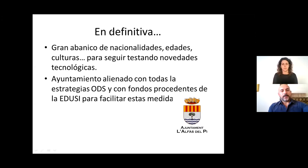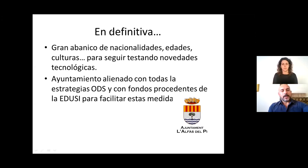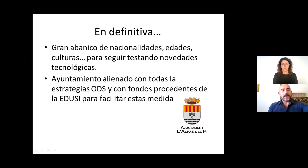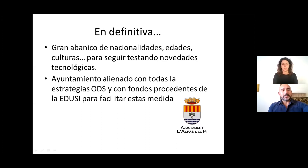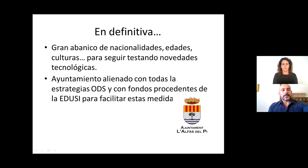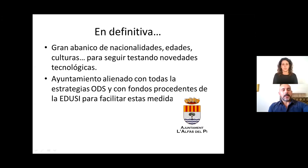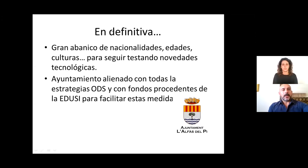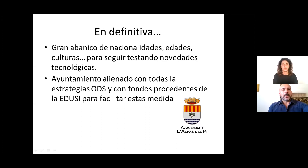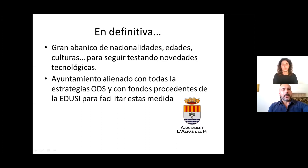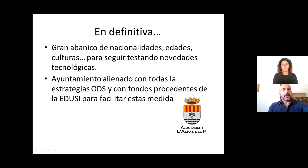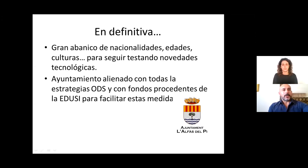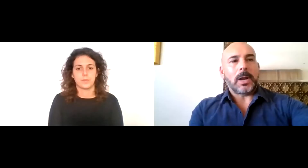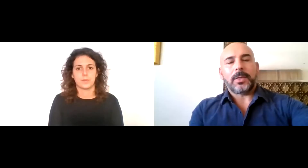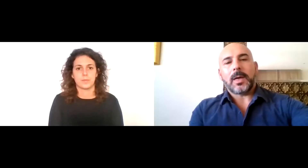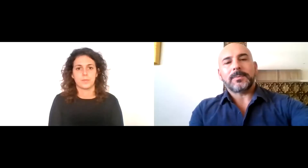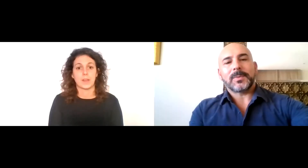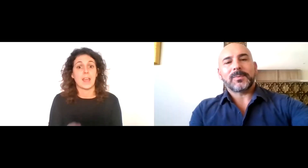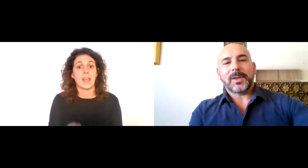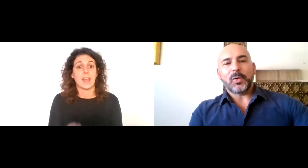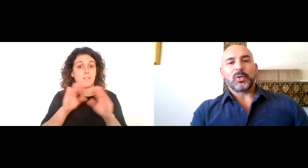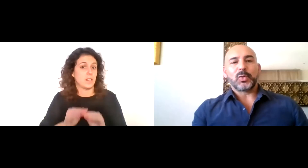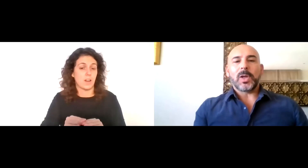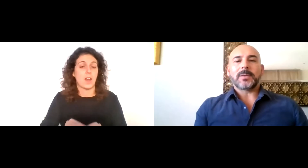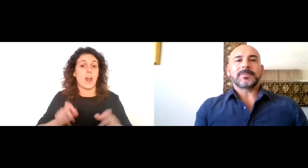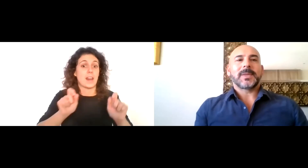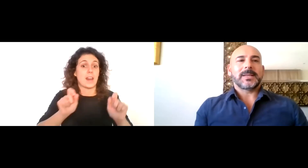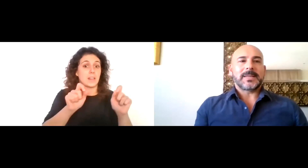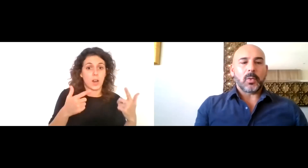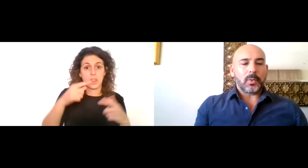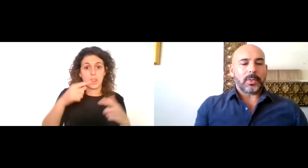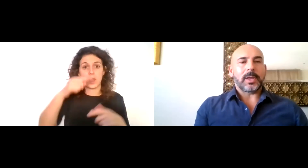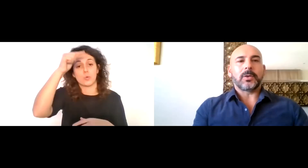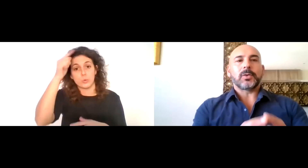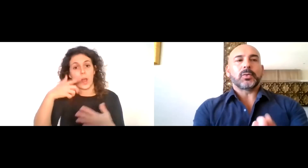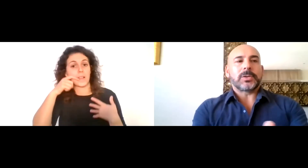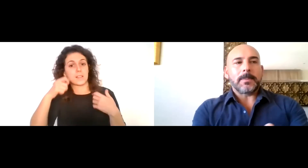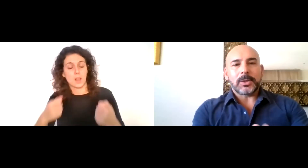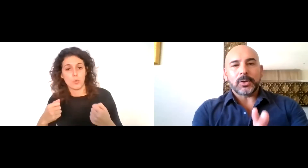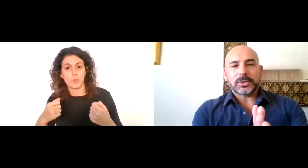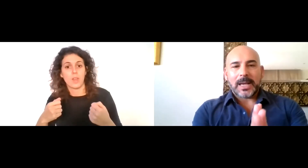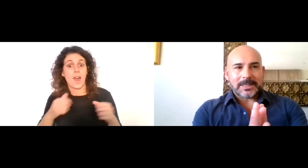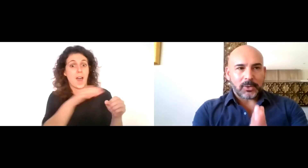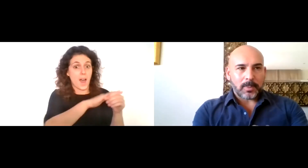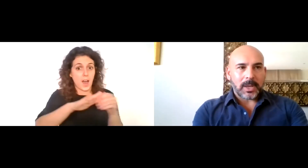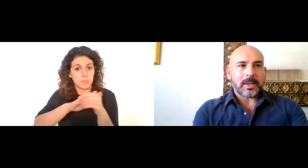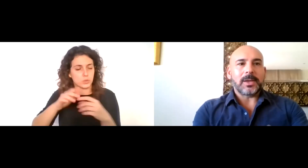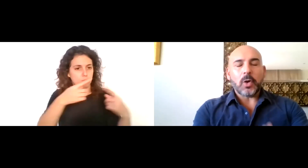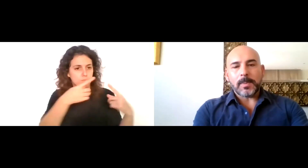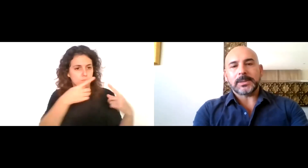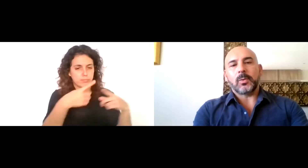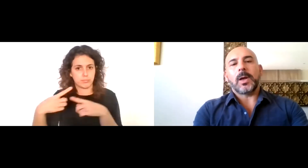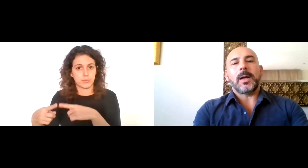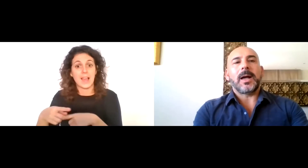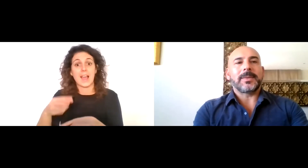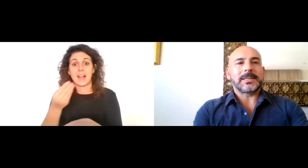En definitiva, naturaleza, cultura, salud en todos sus ámbitos, gastronomía y hoy